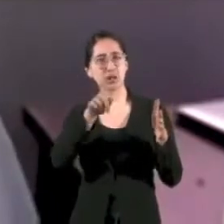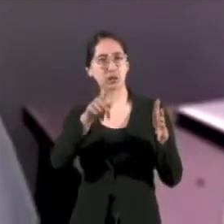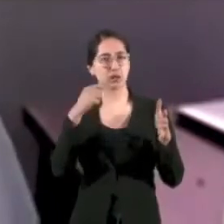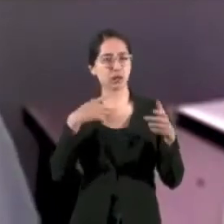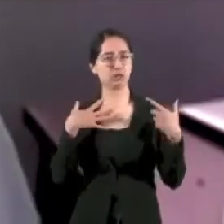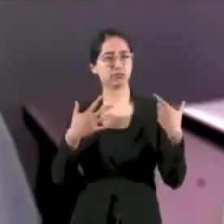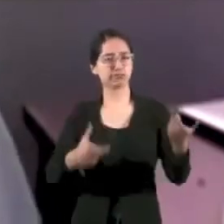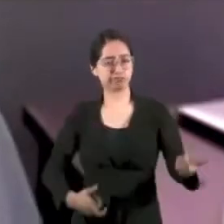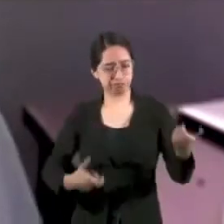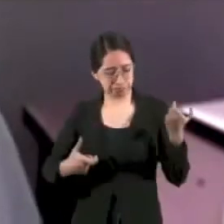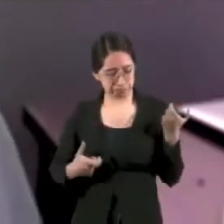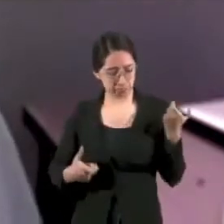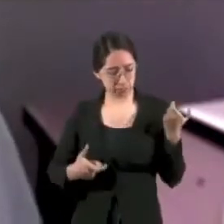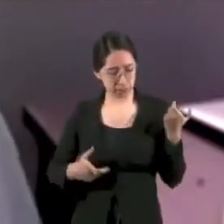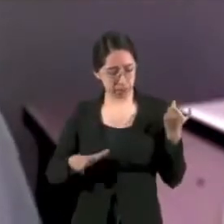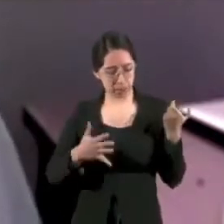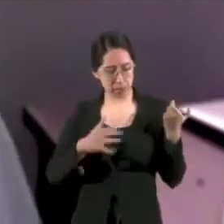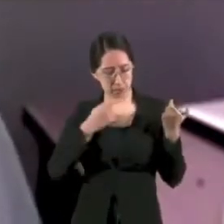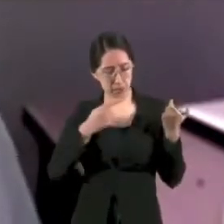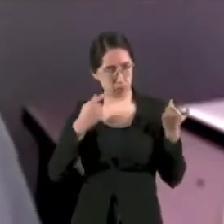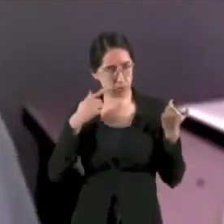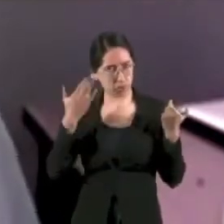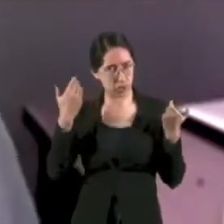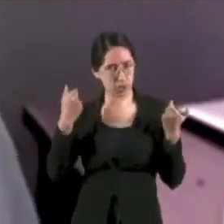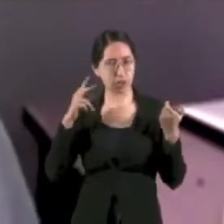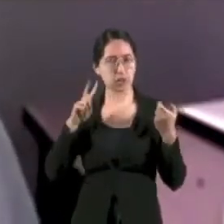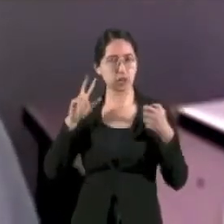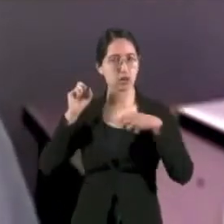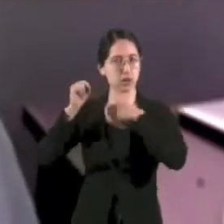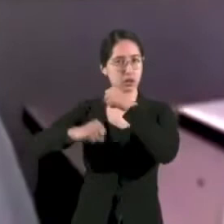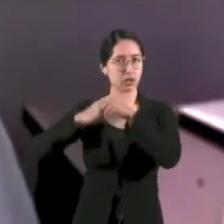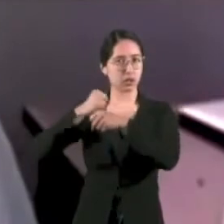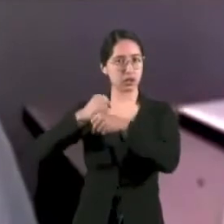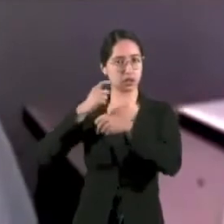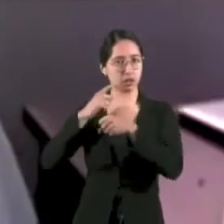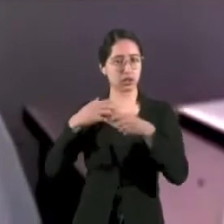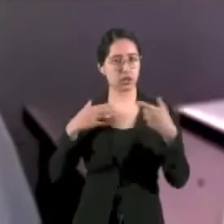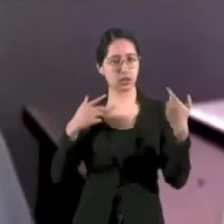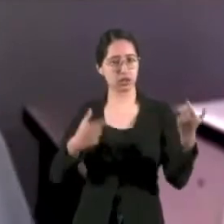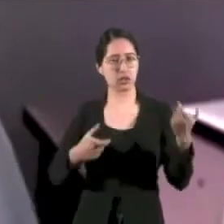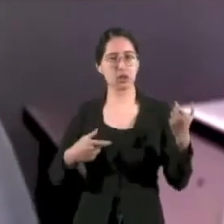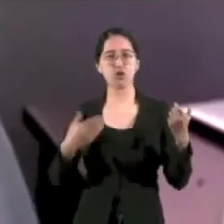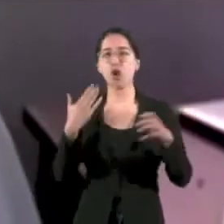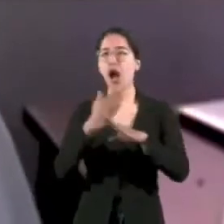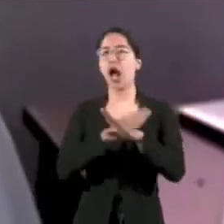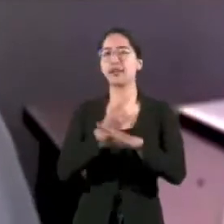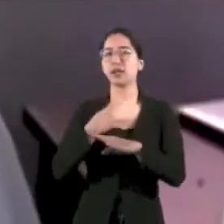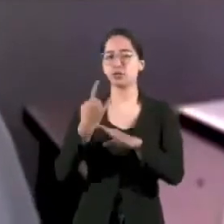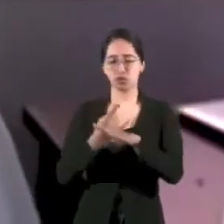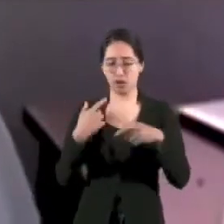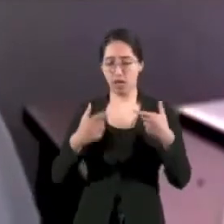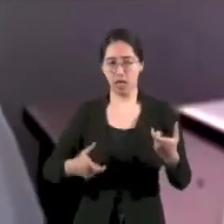Yo duré como unos 2 años que la única arma que cargaba era un machete.